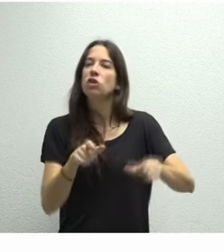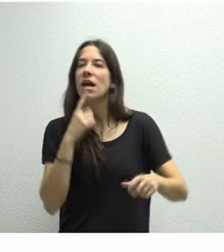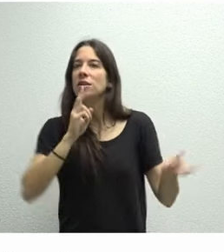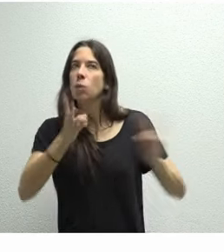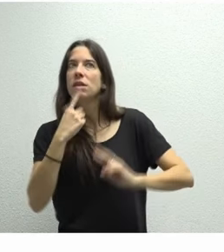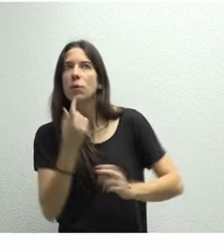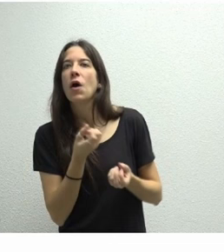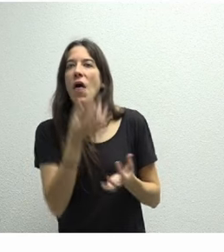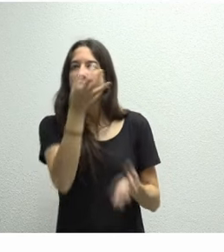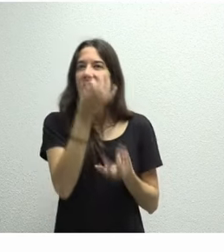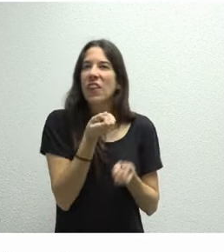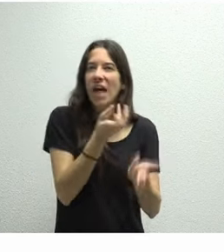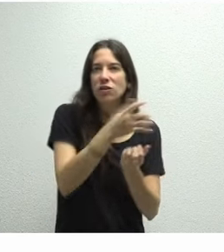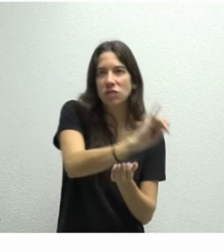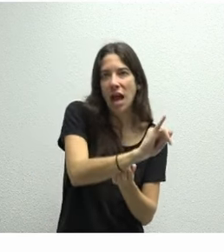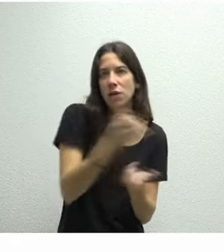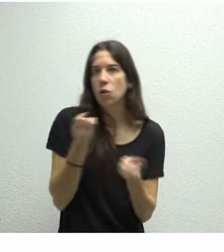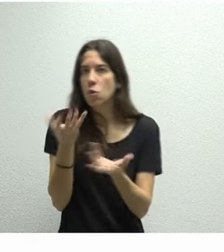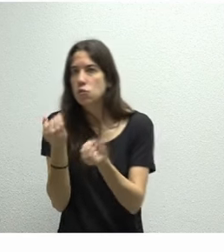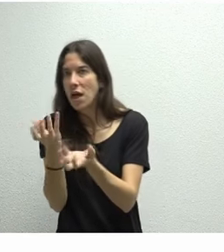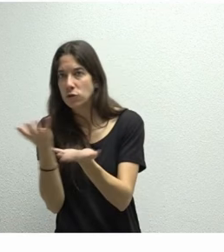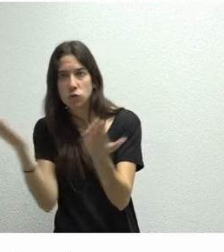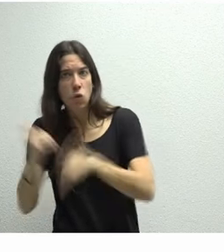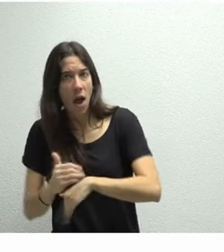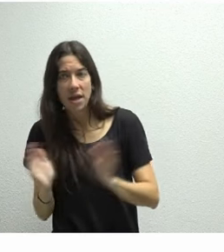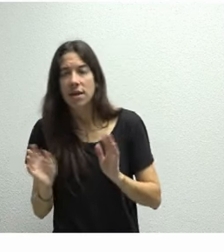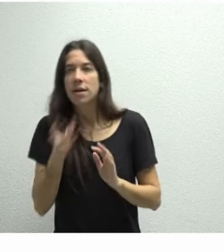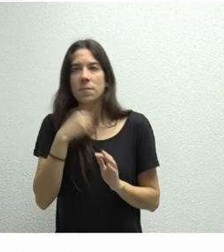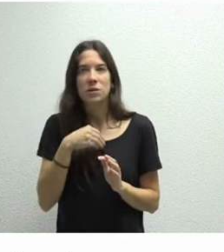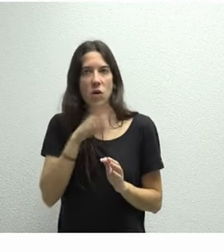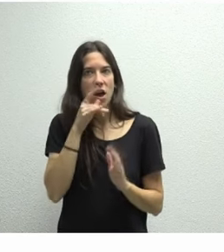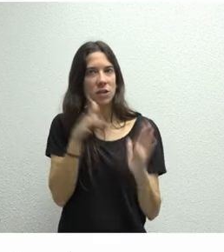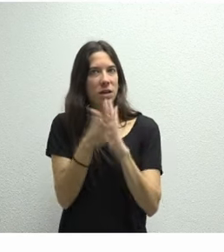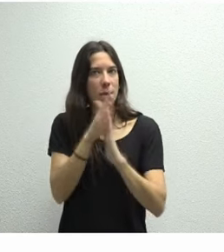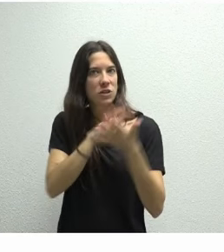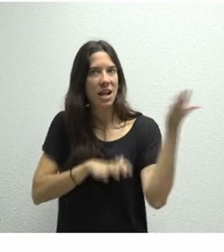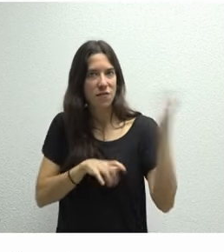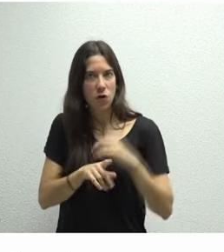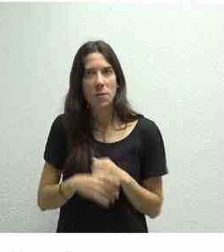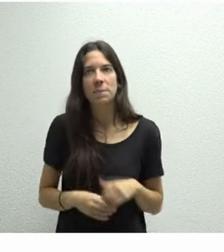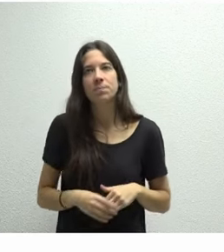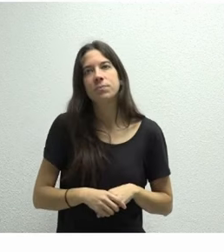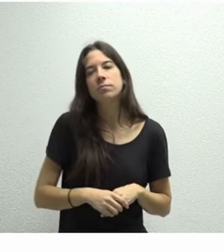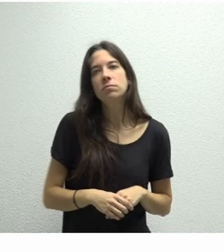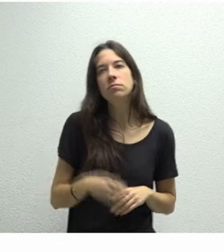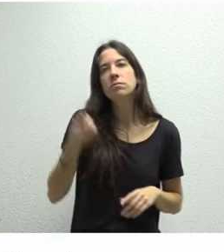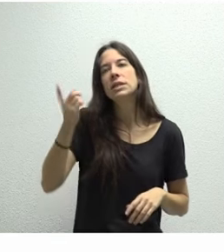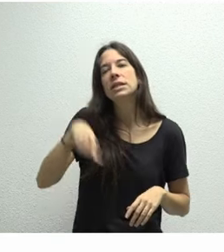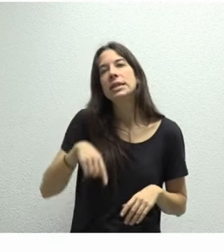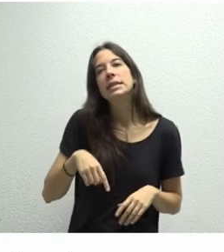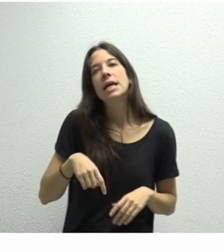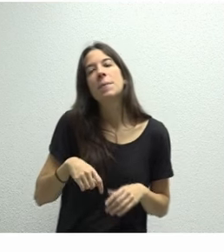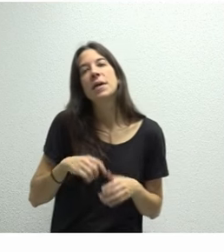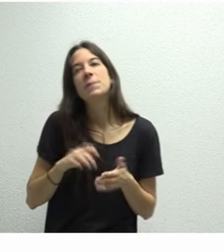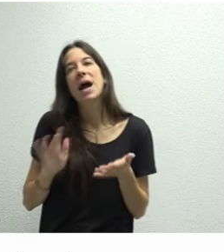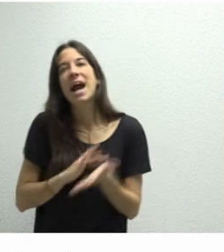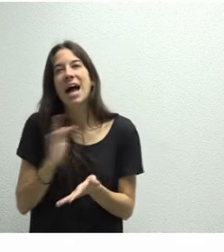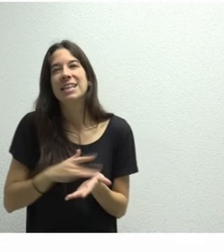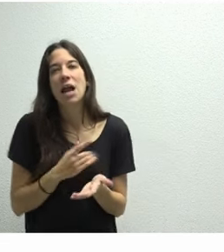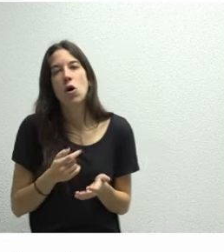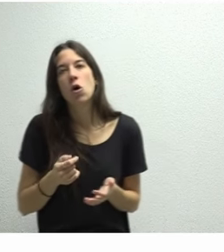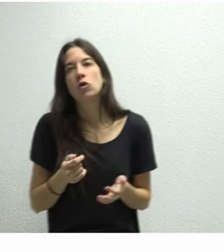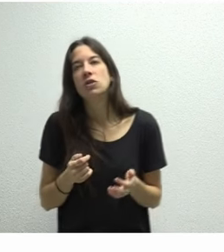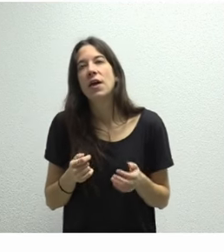datos lo que ahora iremos viendo en en parte del informe no también hemos revisado todos los catálogos de los